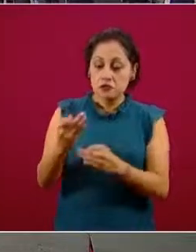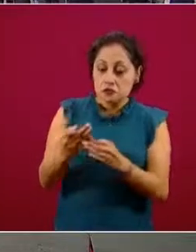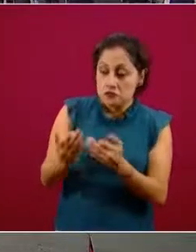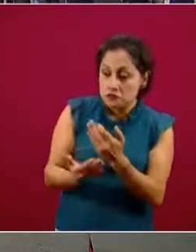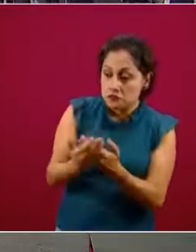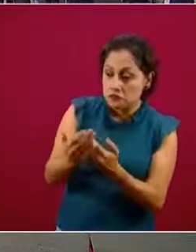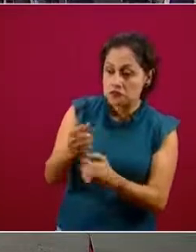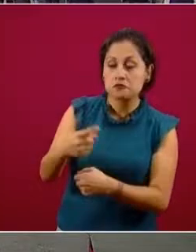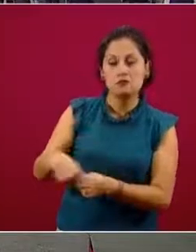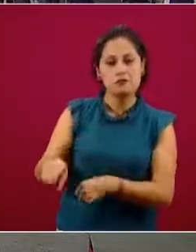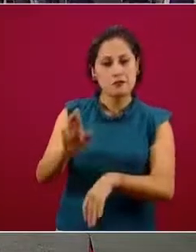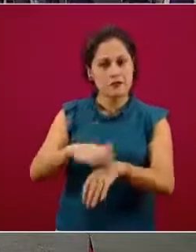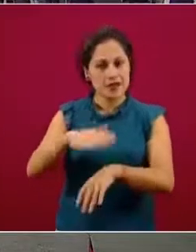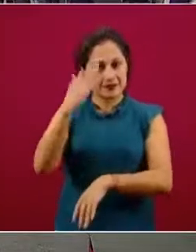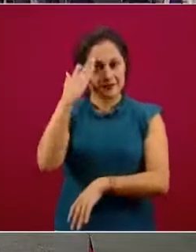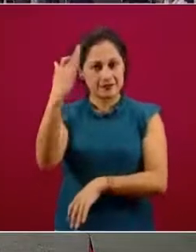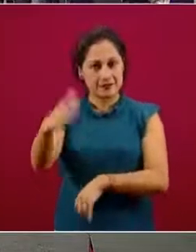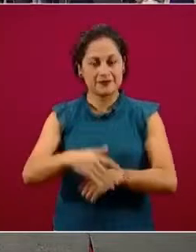Usted, por favor.